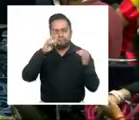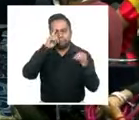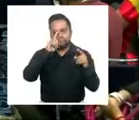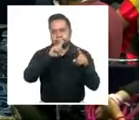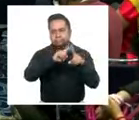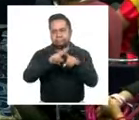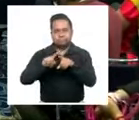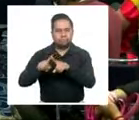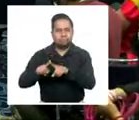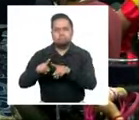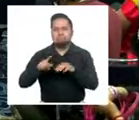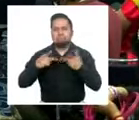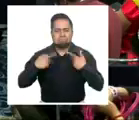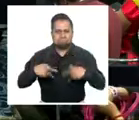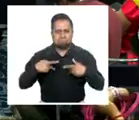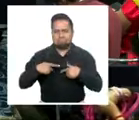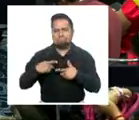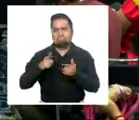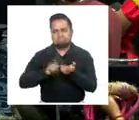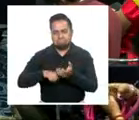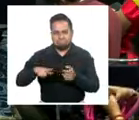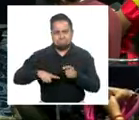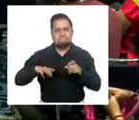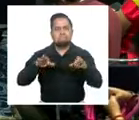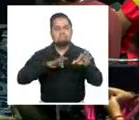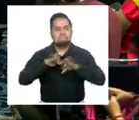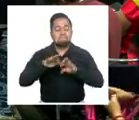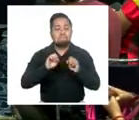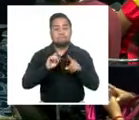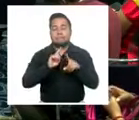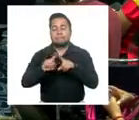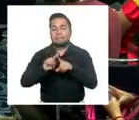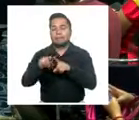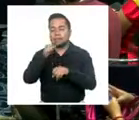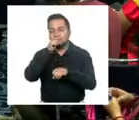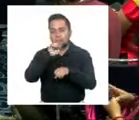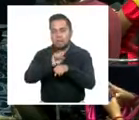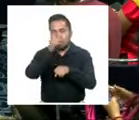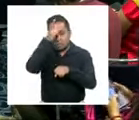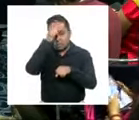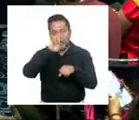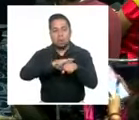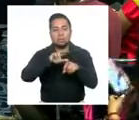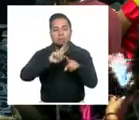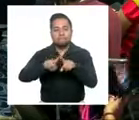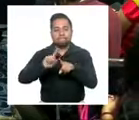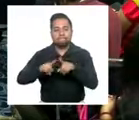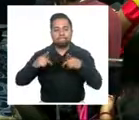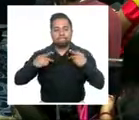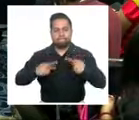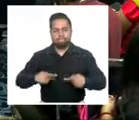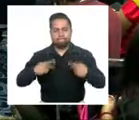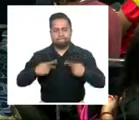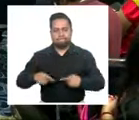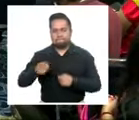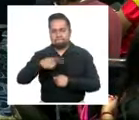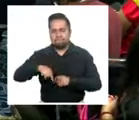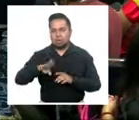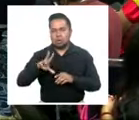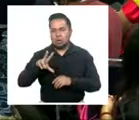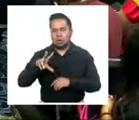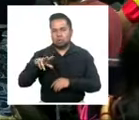aquellos servidores o aquellos secretarios, directores que son